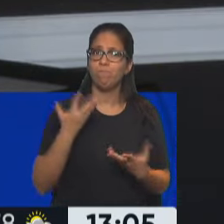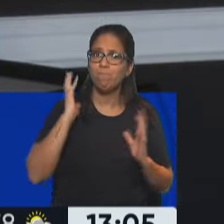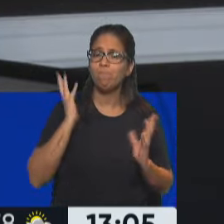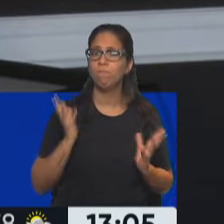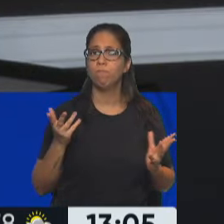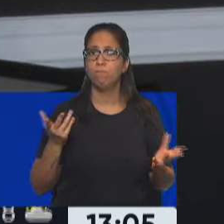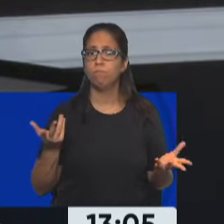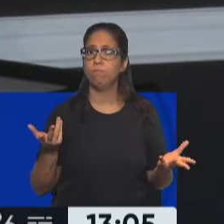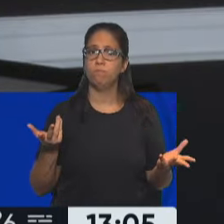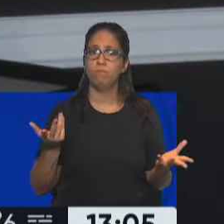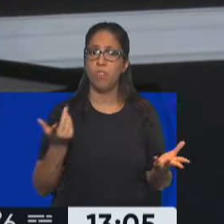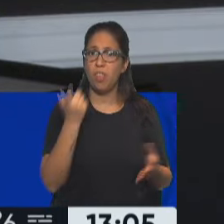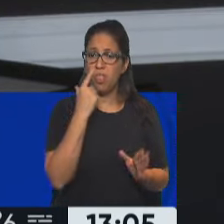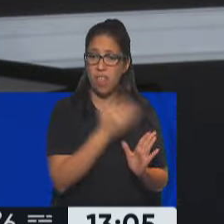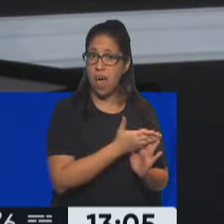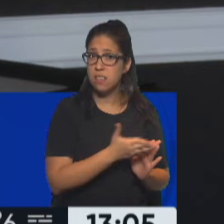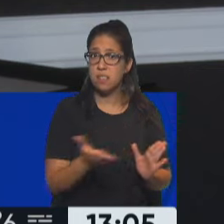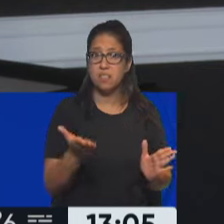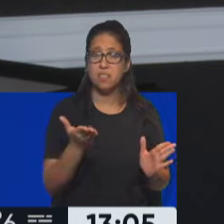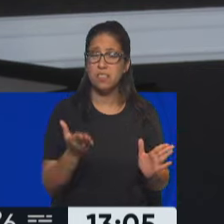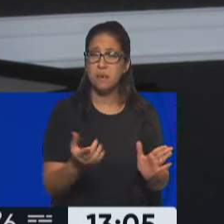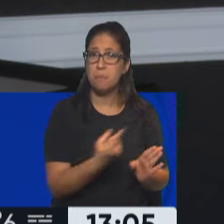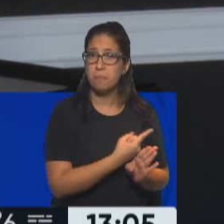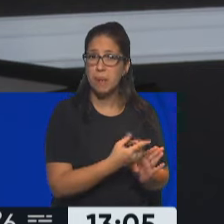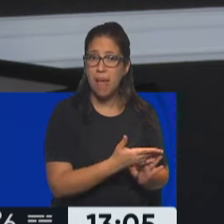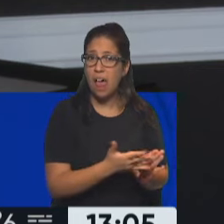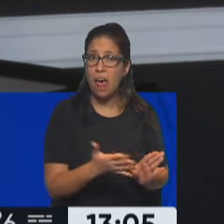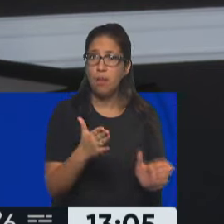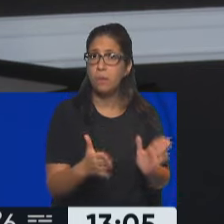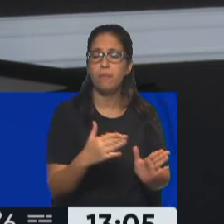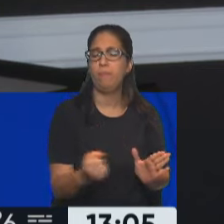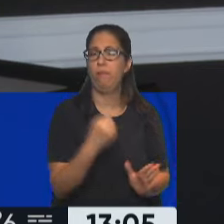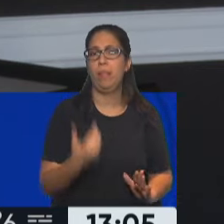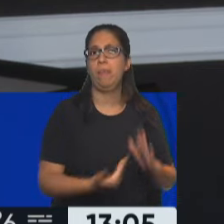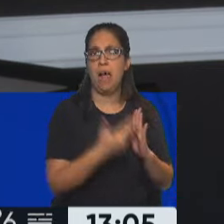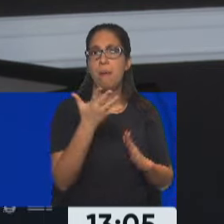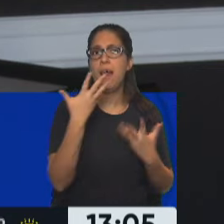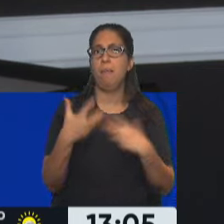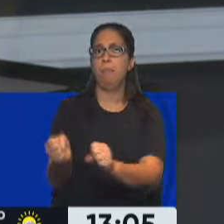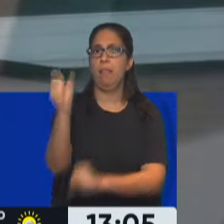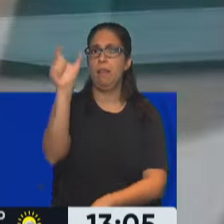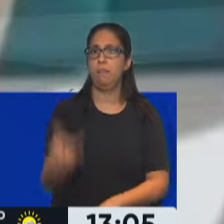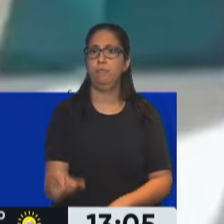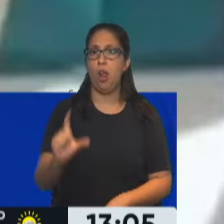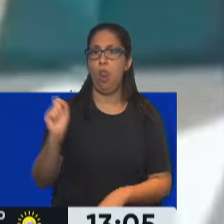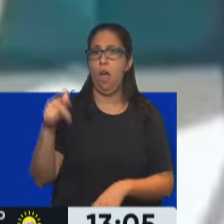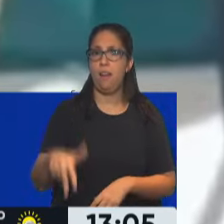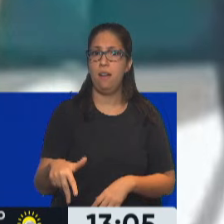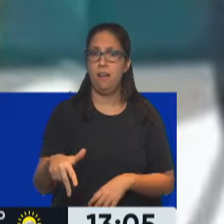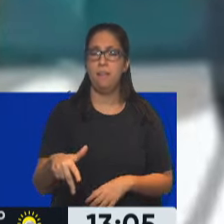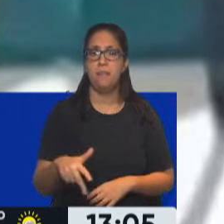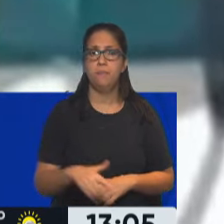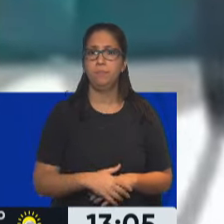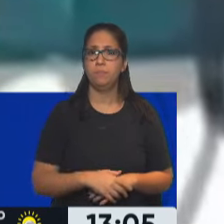que los primeros días son fundamentales fundamentales para para dar con con la persona que es víctima de esta clase delitos